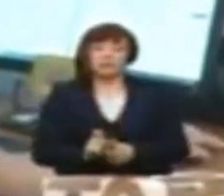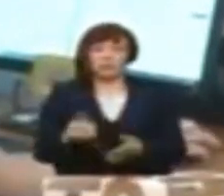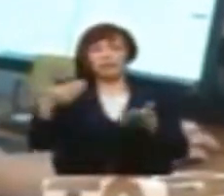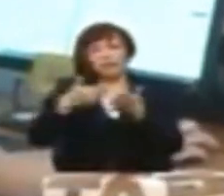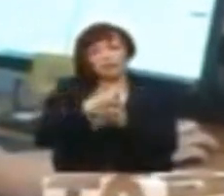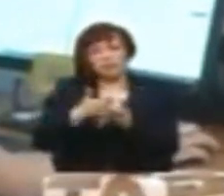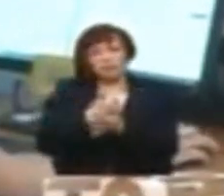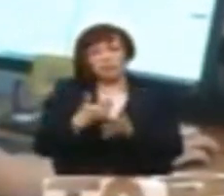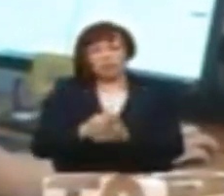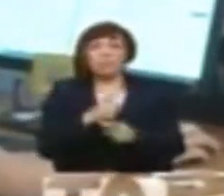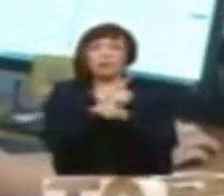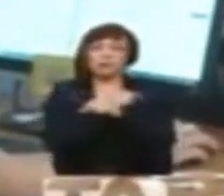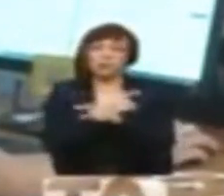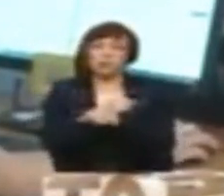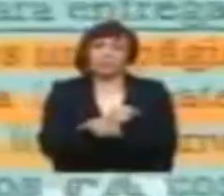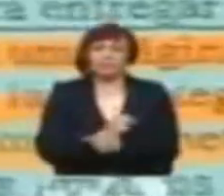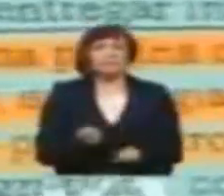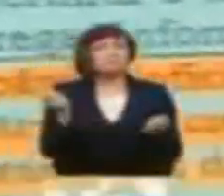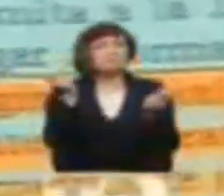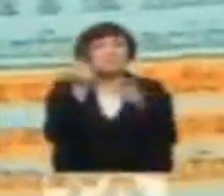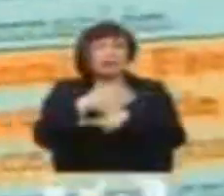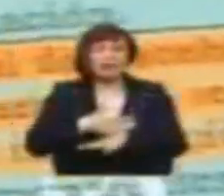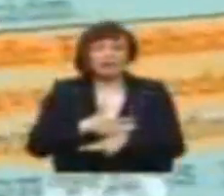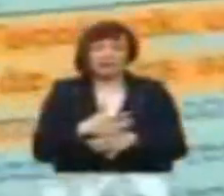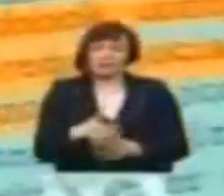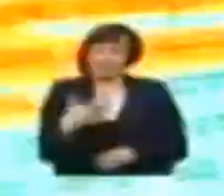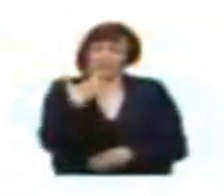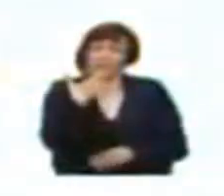en Twitter sin costo alguno.